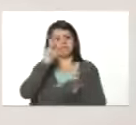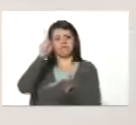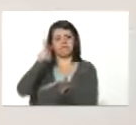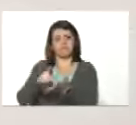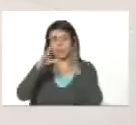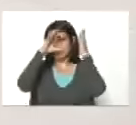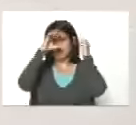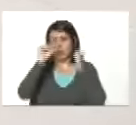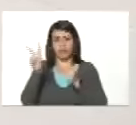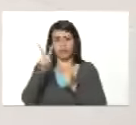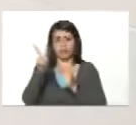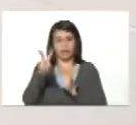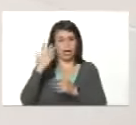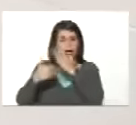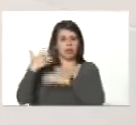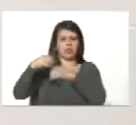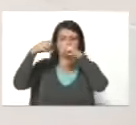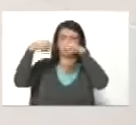que los retiraron,